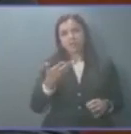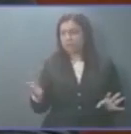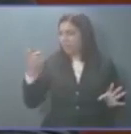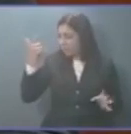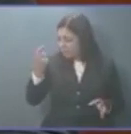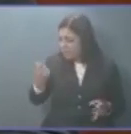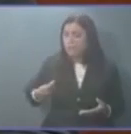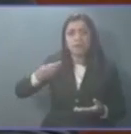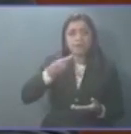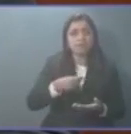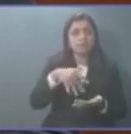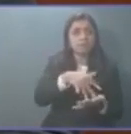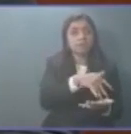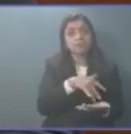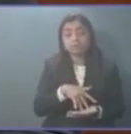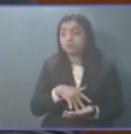invertir en la población.